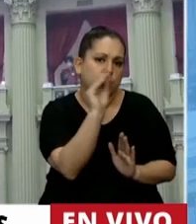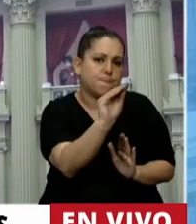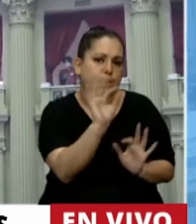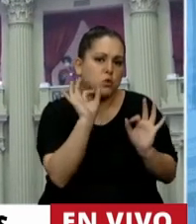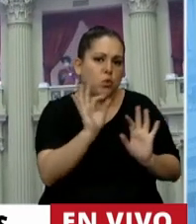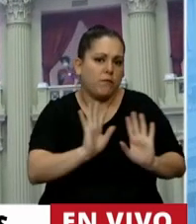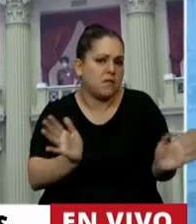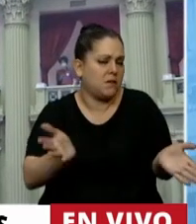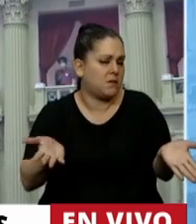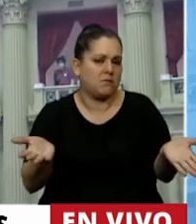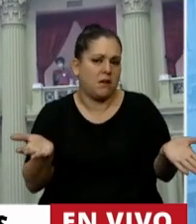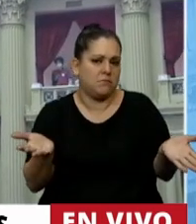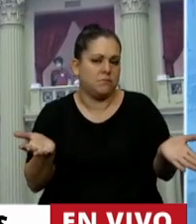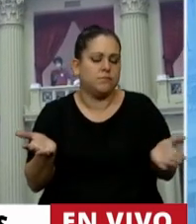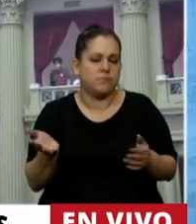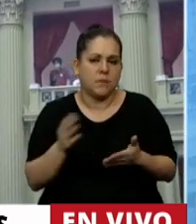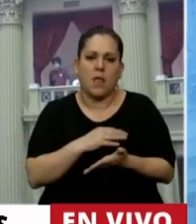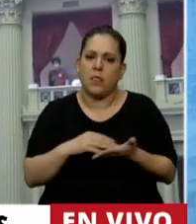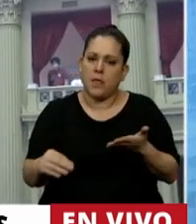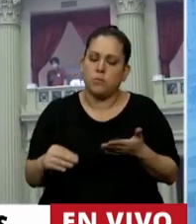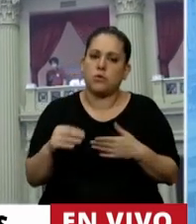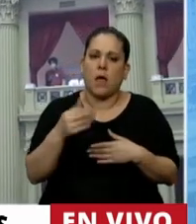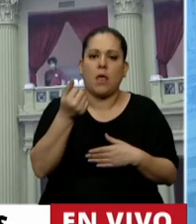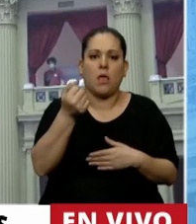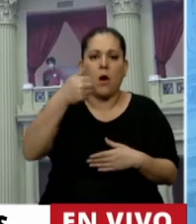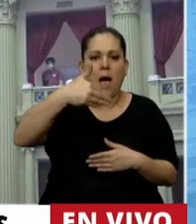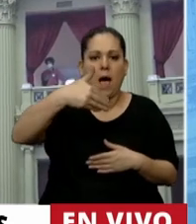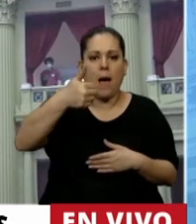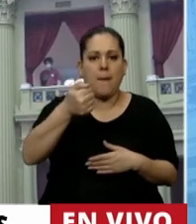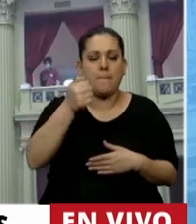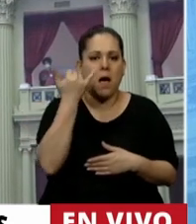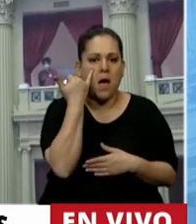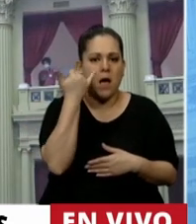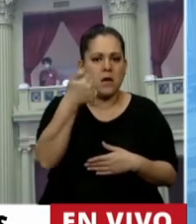ronda diputado domingo amaya